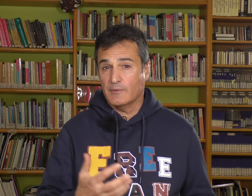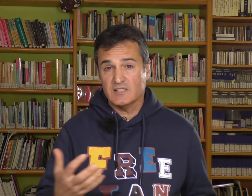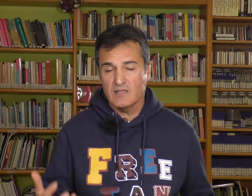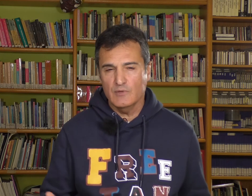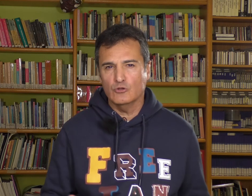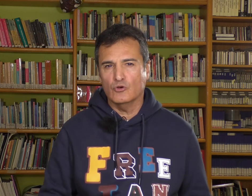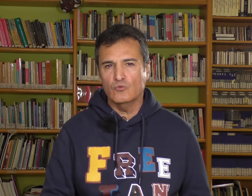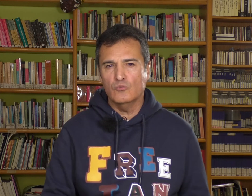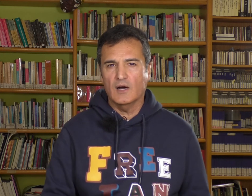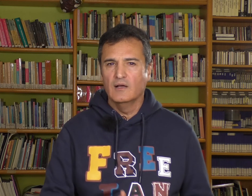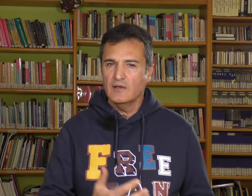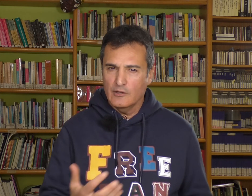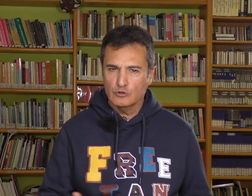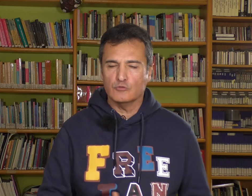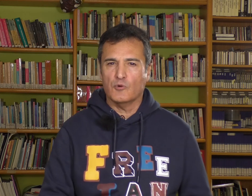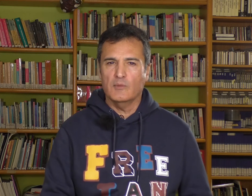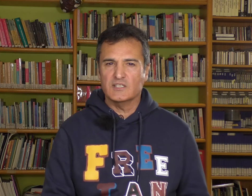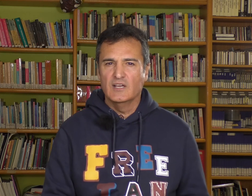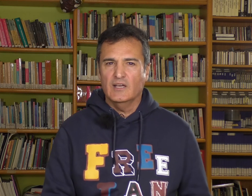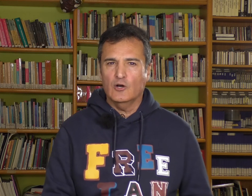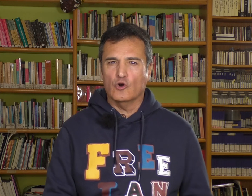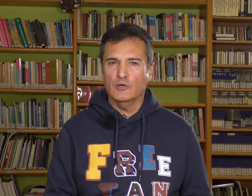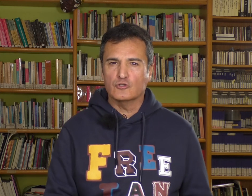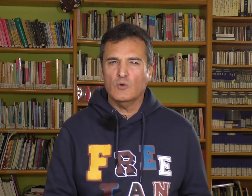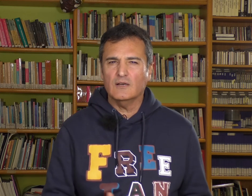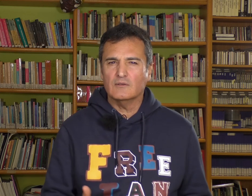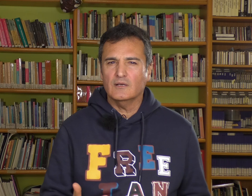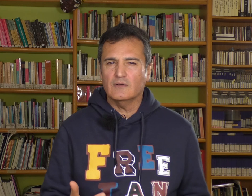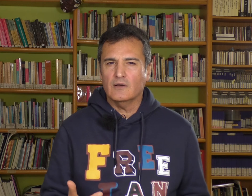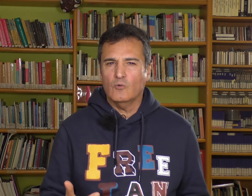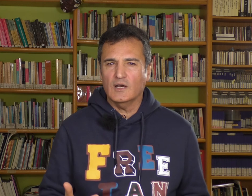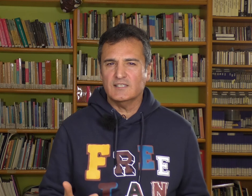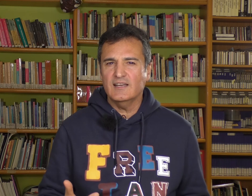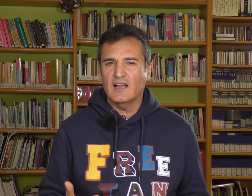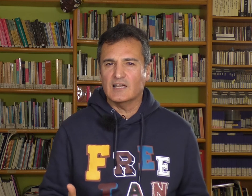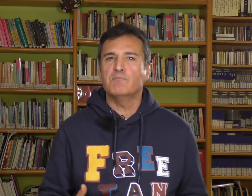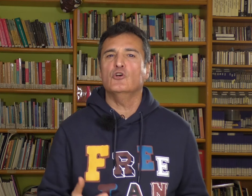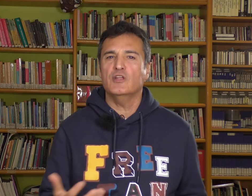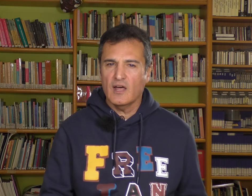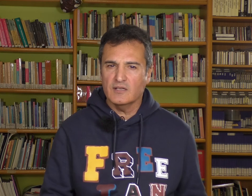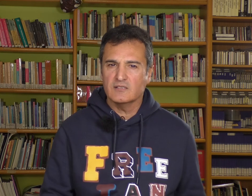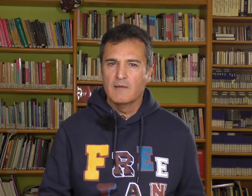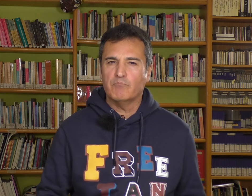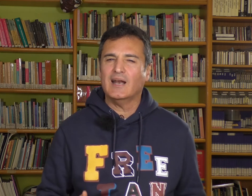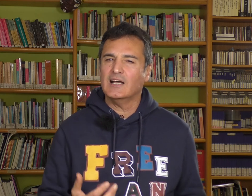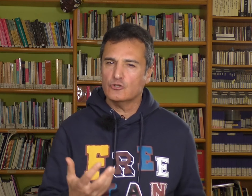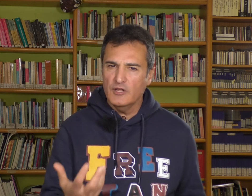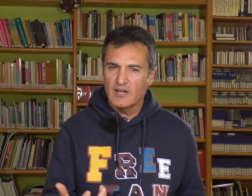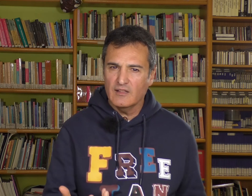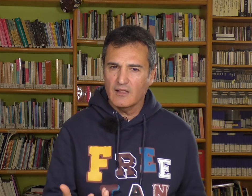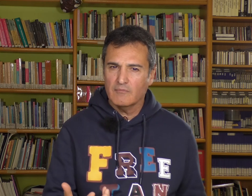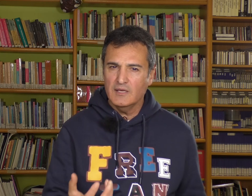de desabastecimiento en Cuba y de otros problemas económicos? ¿Cuáles serían las prioridades para